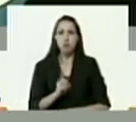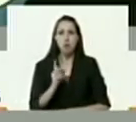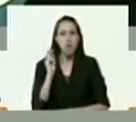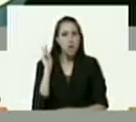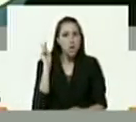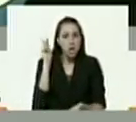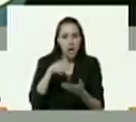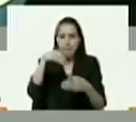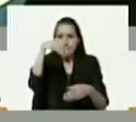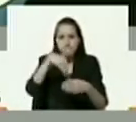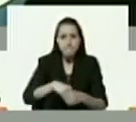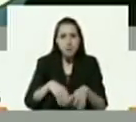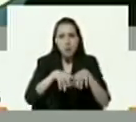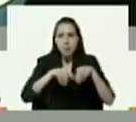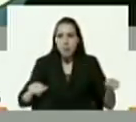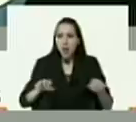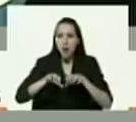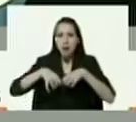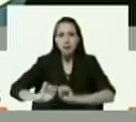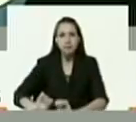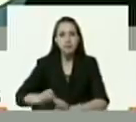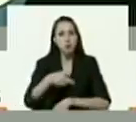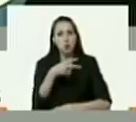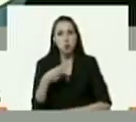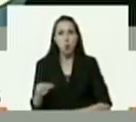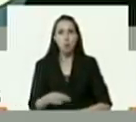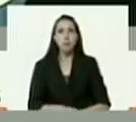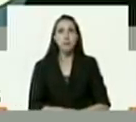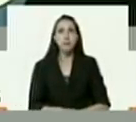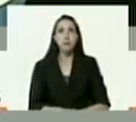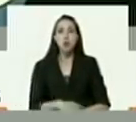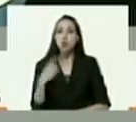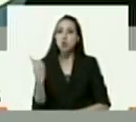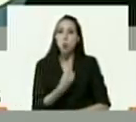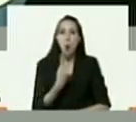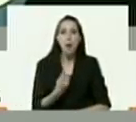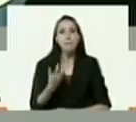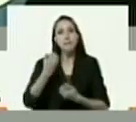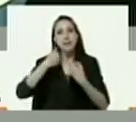país hermano bajo ninguna circunstancia, solo en defensa